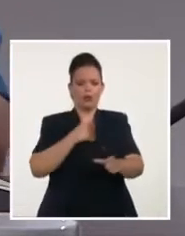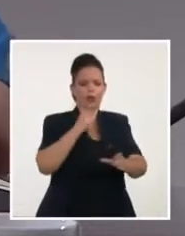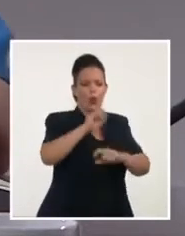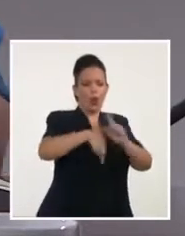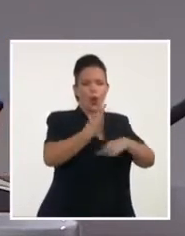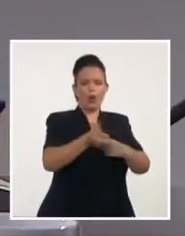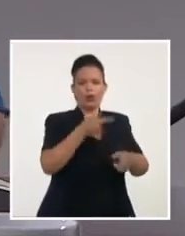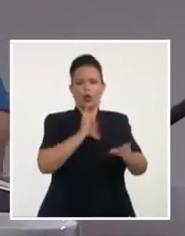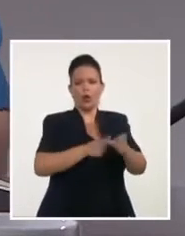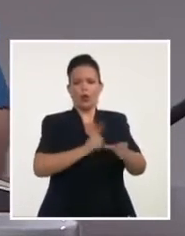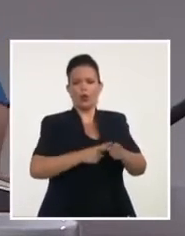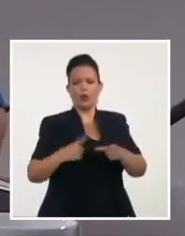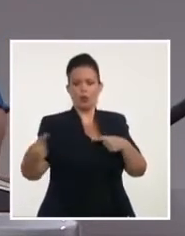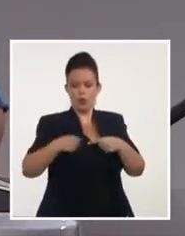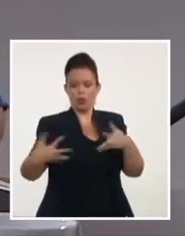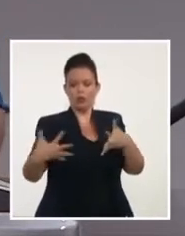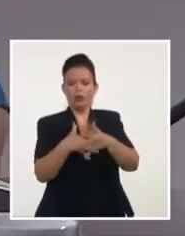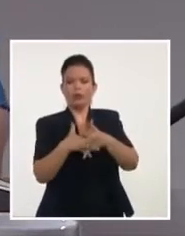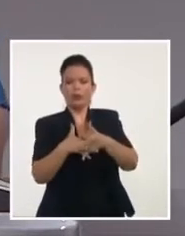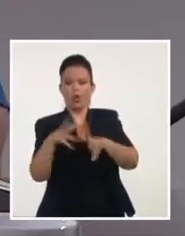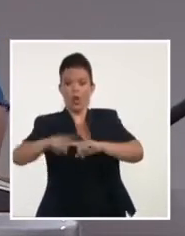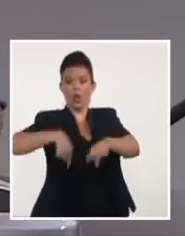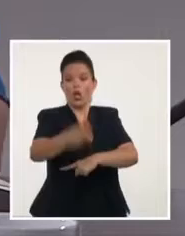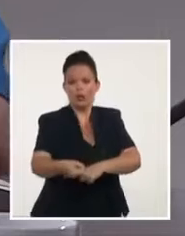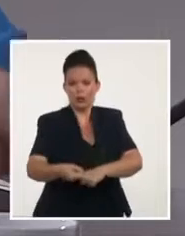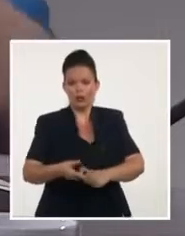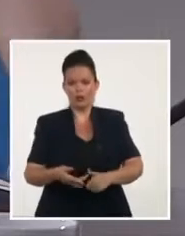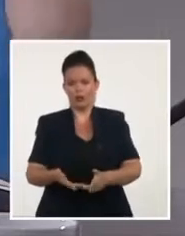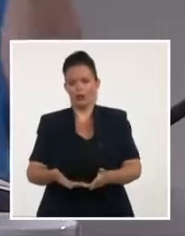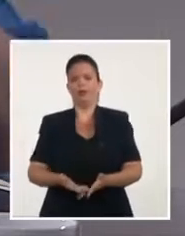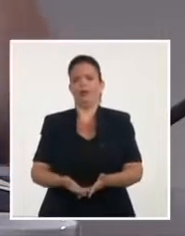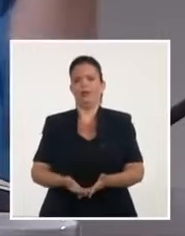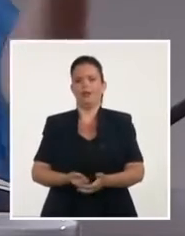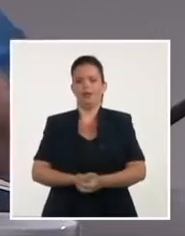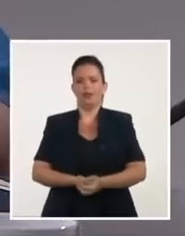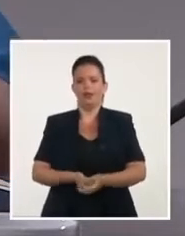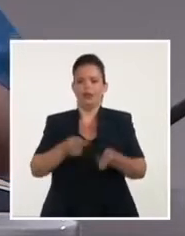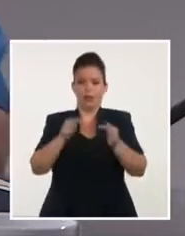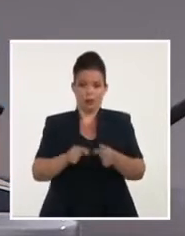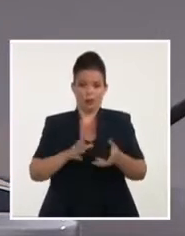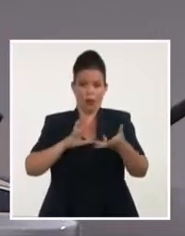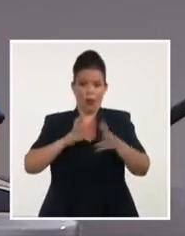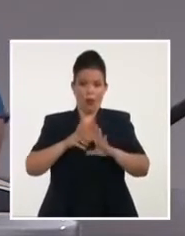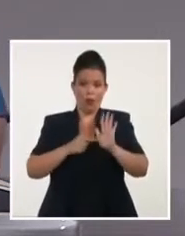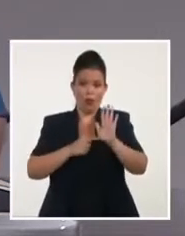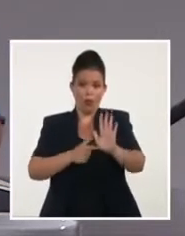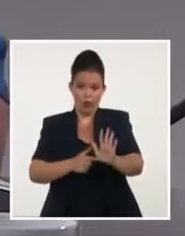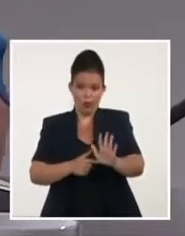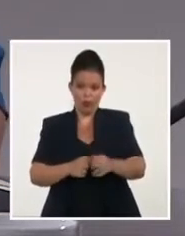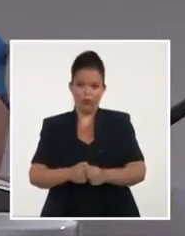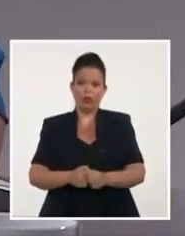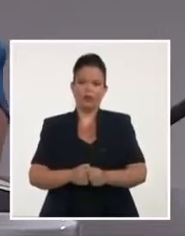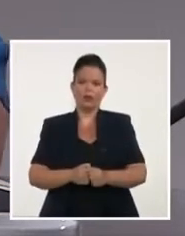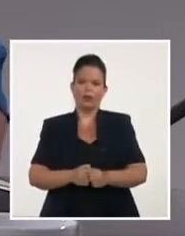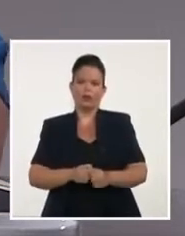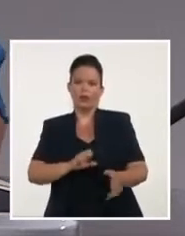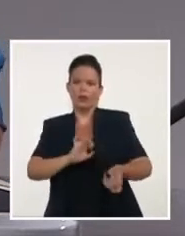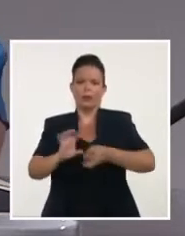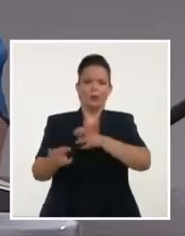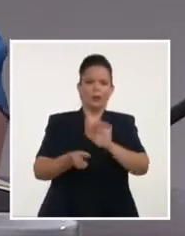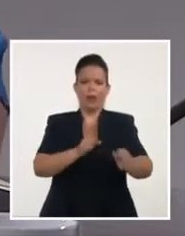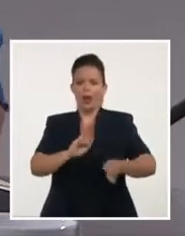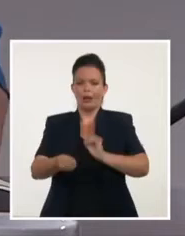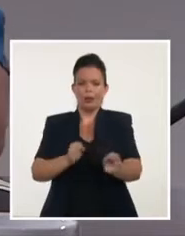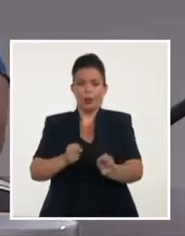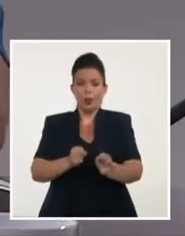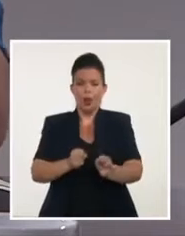que te genera esta velocidad, y como los que mueven los hilos, lo que les importa es tratar de